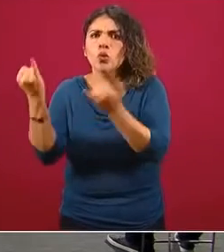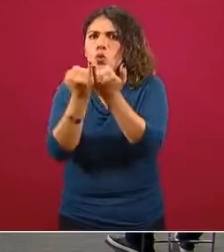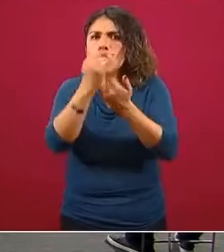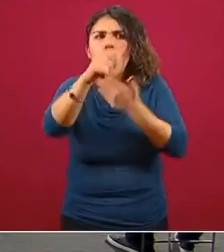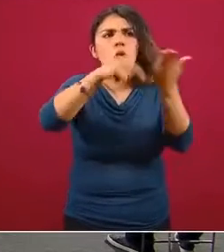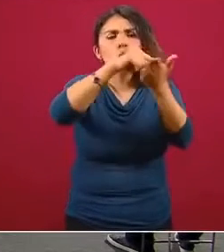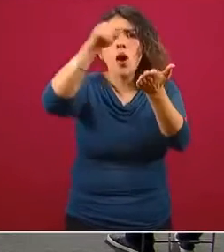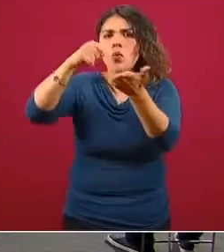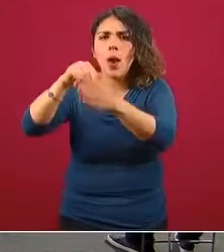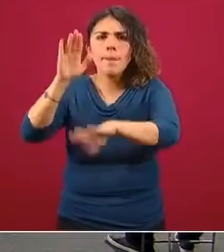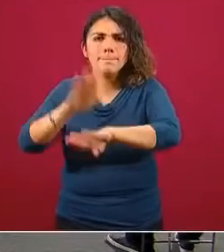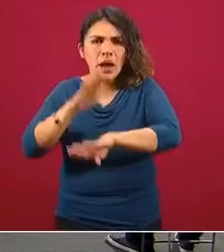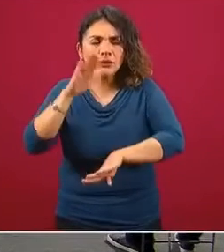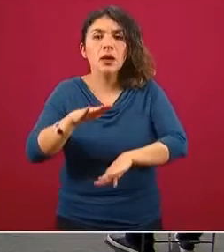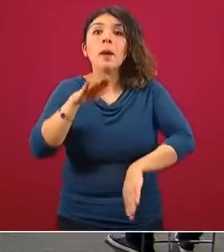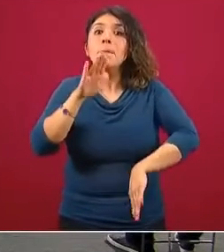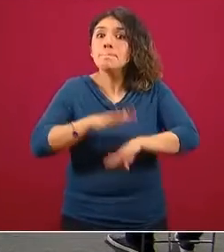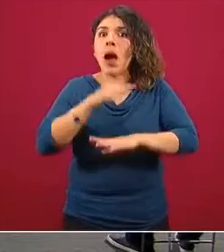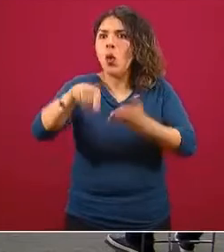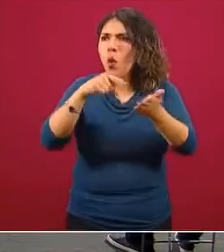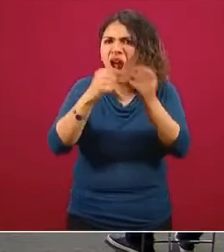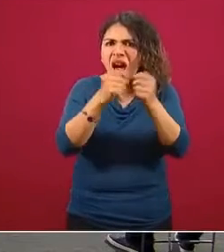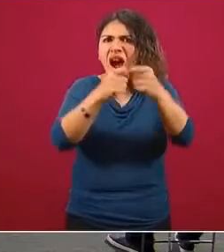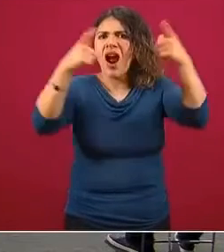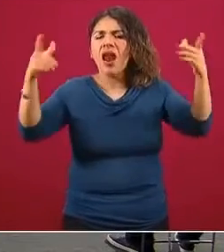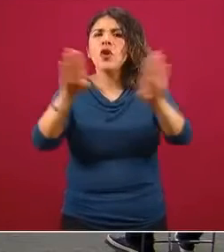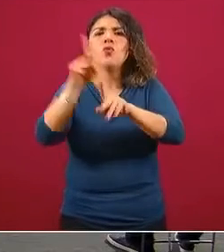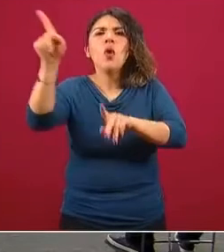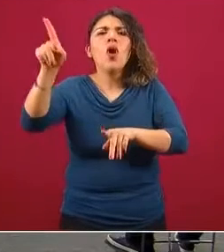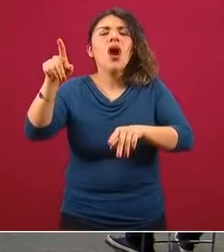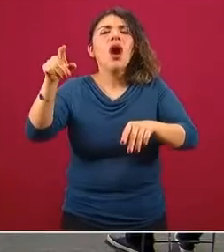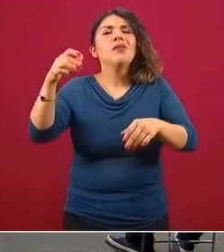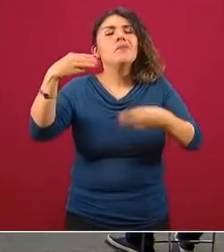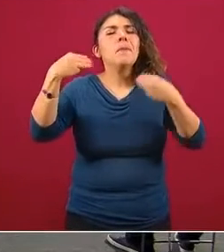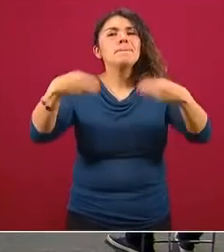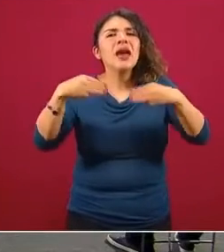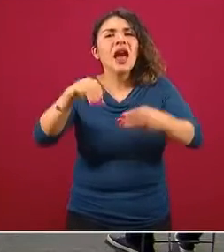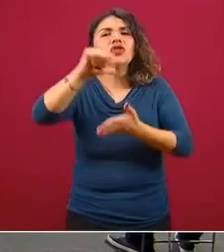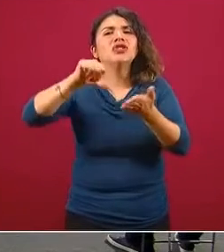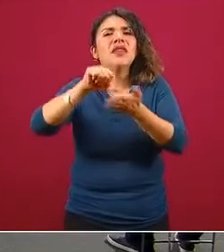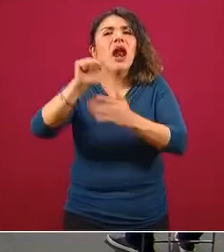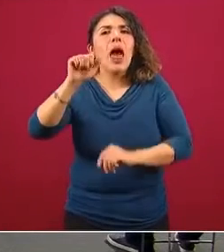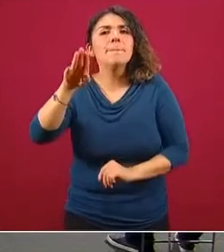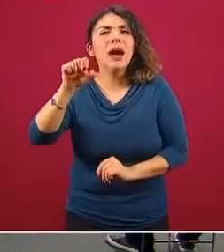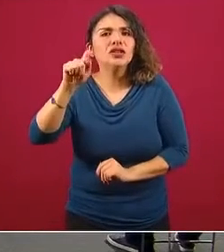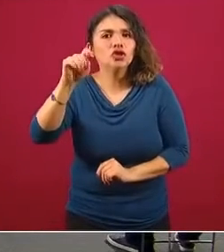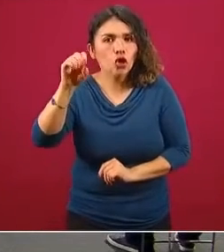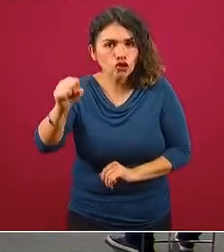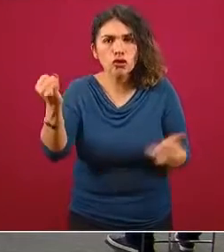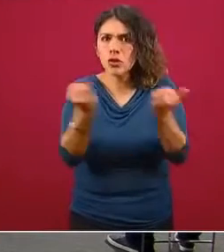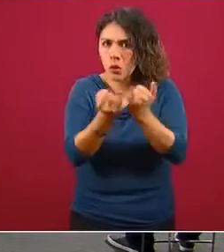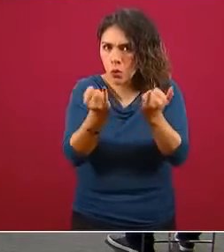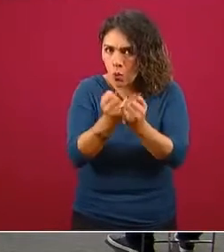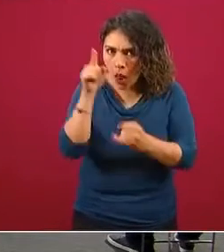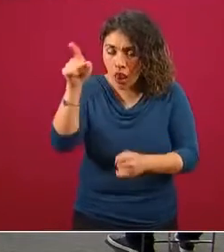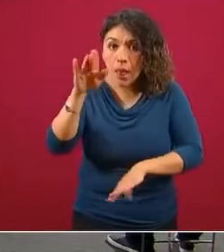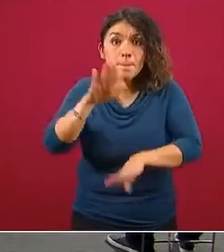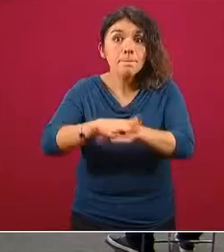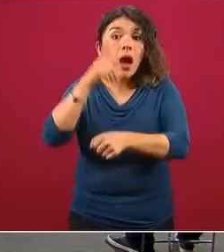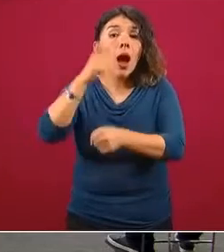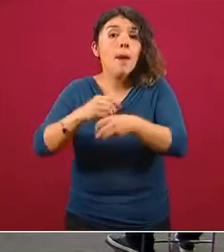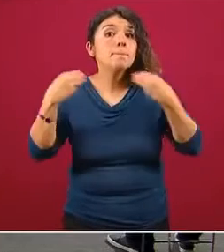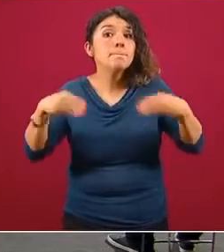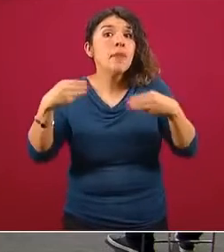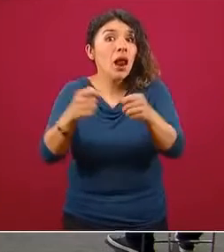espacios, en espacios bastante más grandes como la central de abastos, se está haciendo este tipo de trabajos. La central de abastos es el mayor